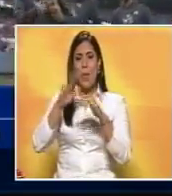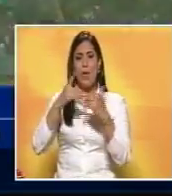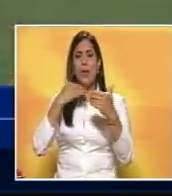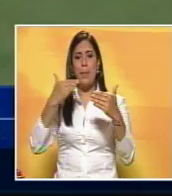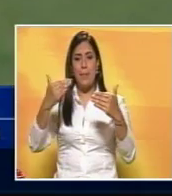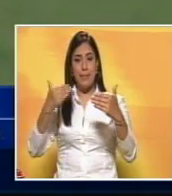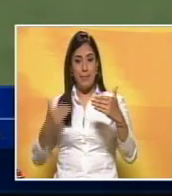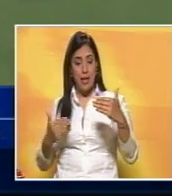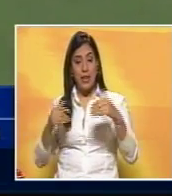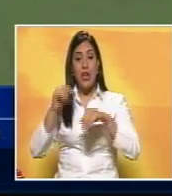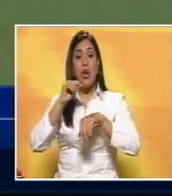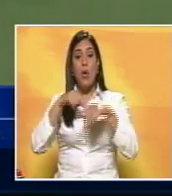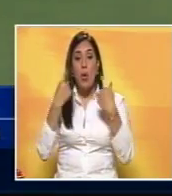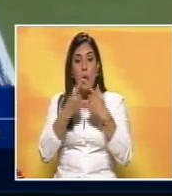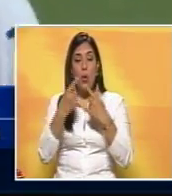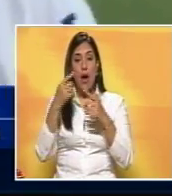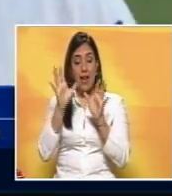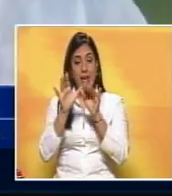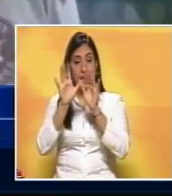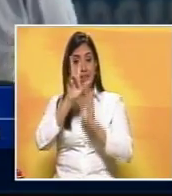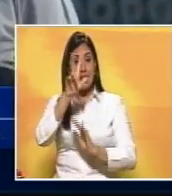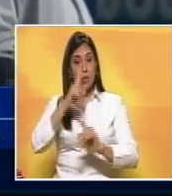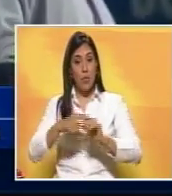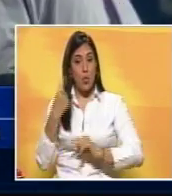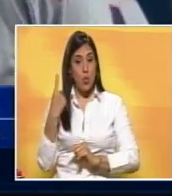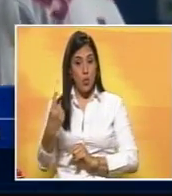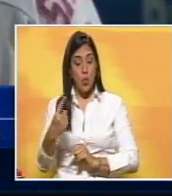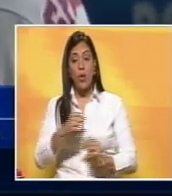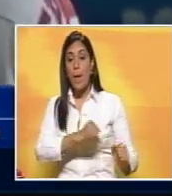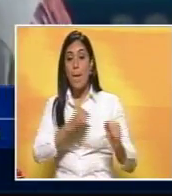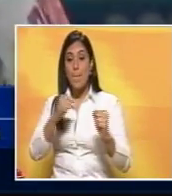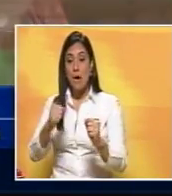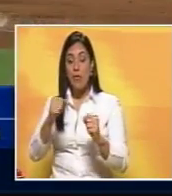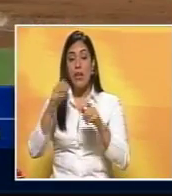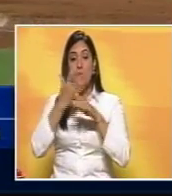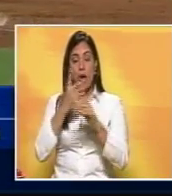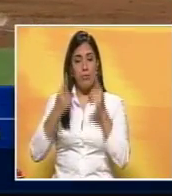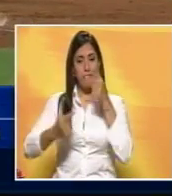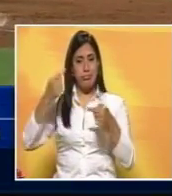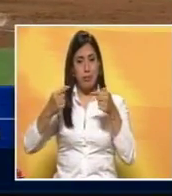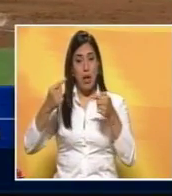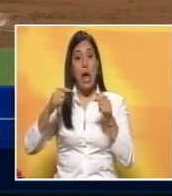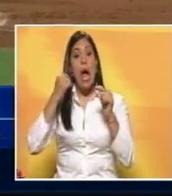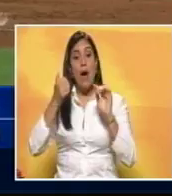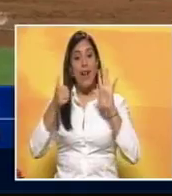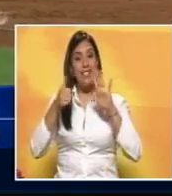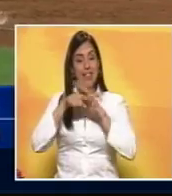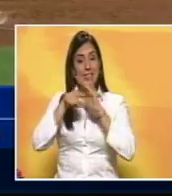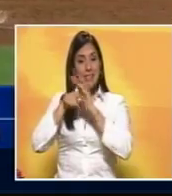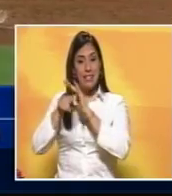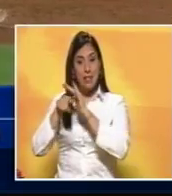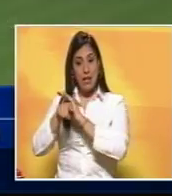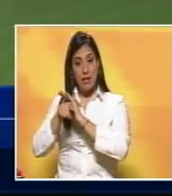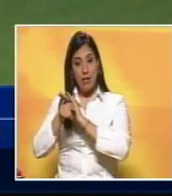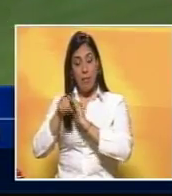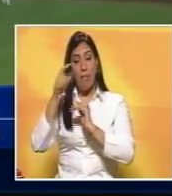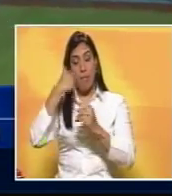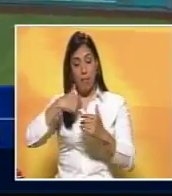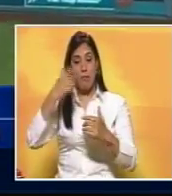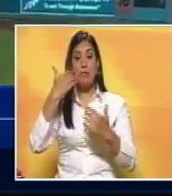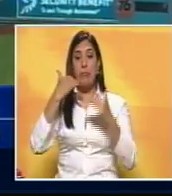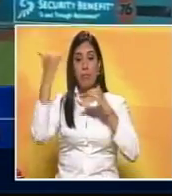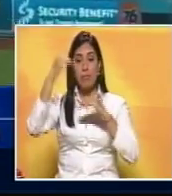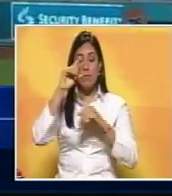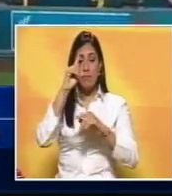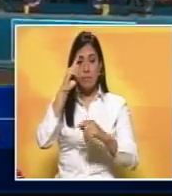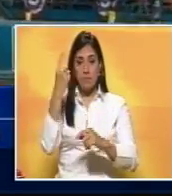caer ante los Dodgers de Los Ángeles 3 carreras por 1 y forzar a un juego decisivo. Nos vamos a la sexta entrada en el Dodger Stadium, los Astros arriba